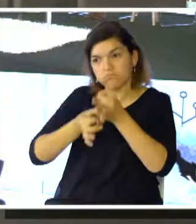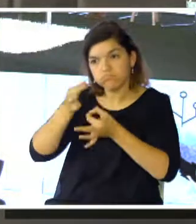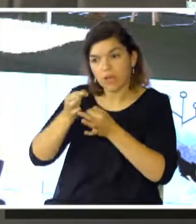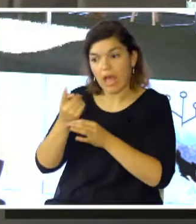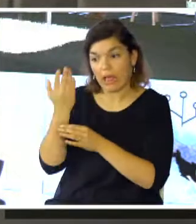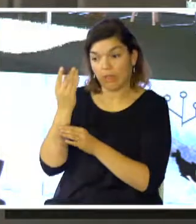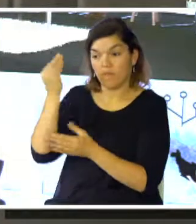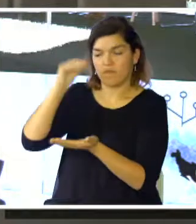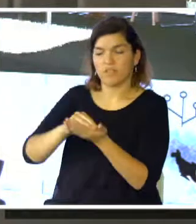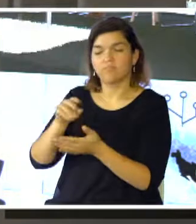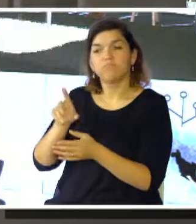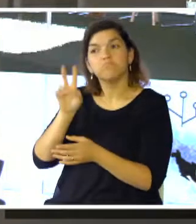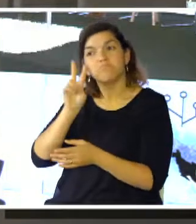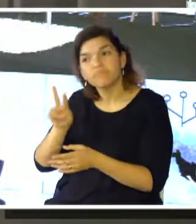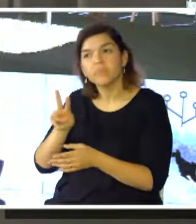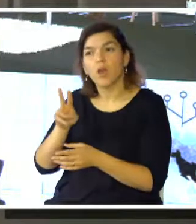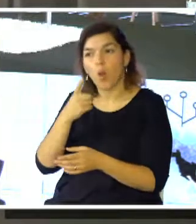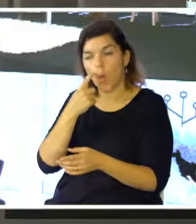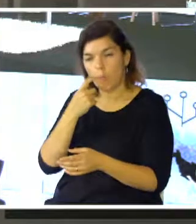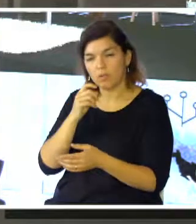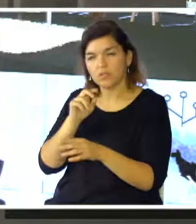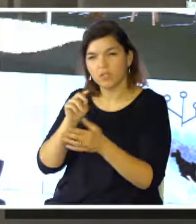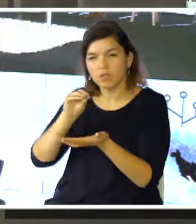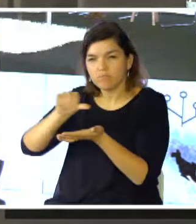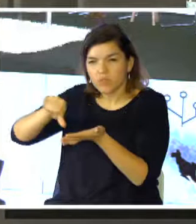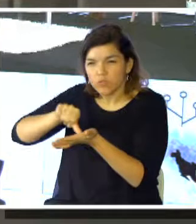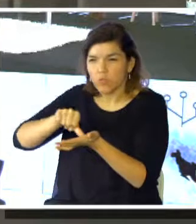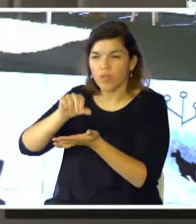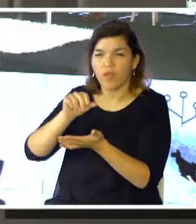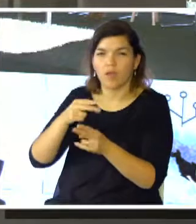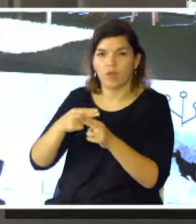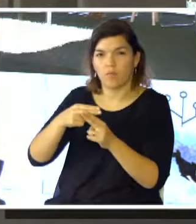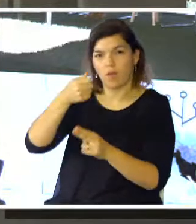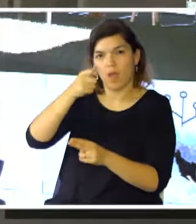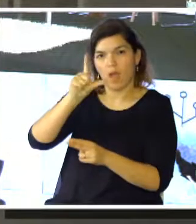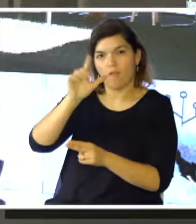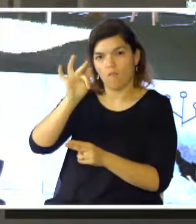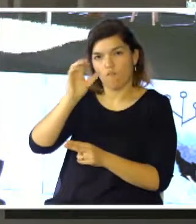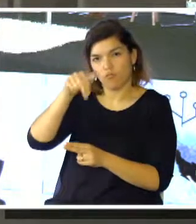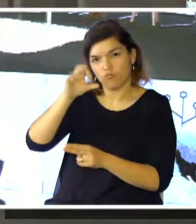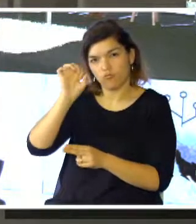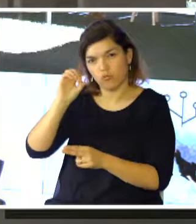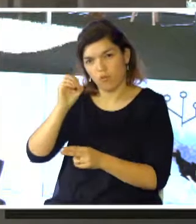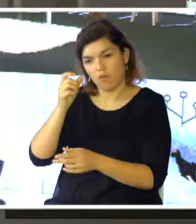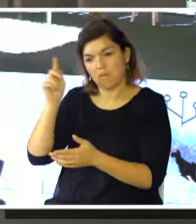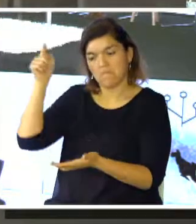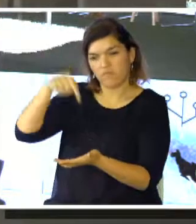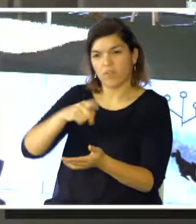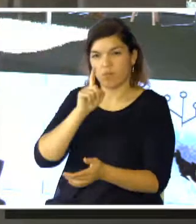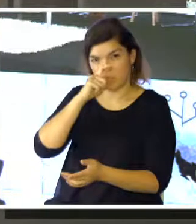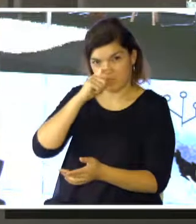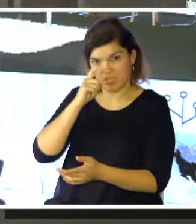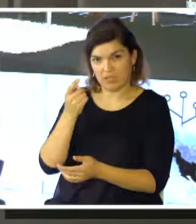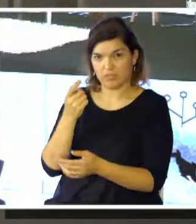vez vino escuché hablar a un urbanista que por hay varios ustedes escuchan habla que se llama alfonso vegara y no hablar a la ciudad buenos aires